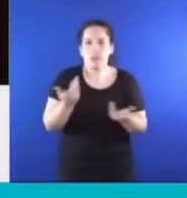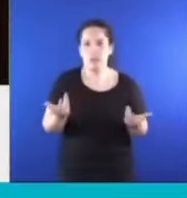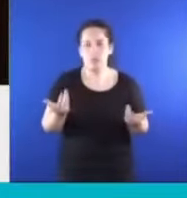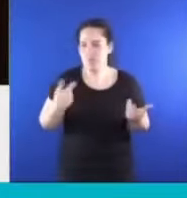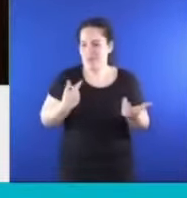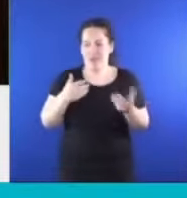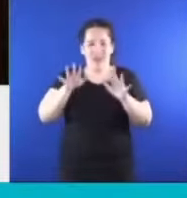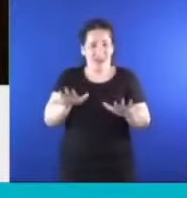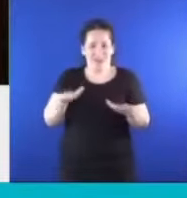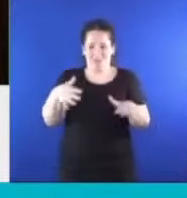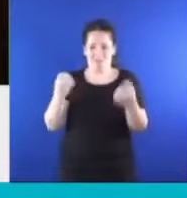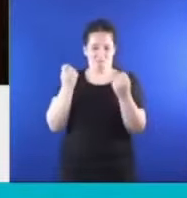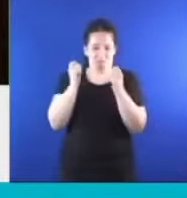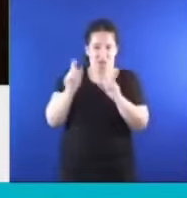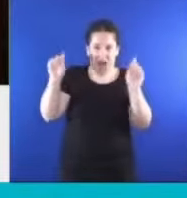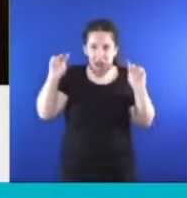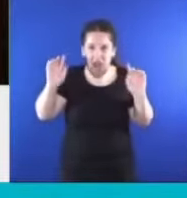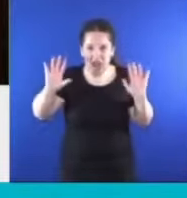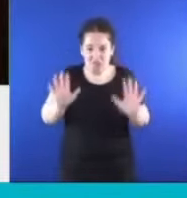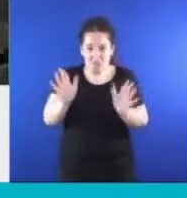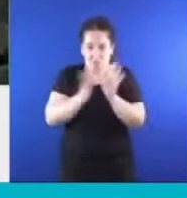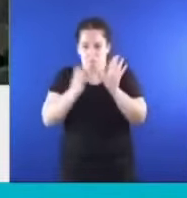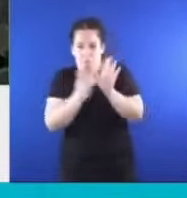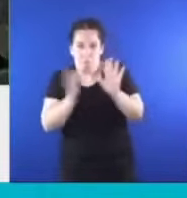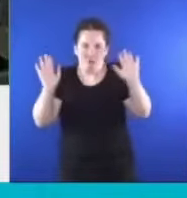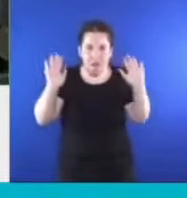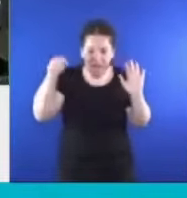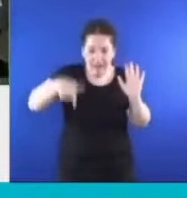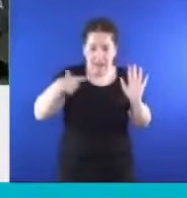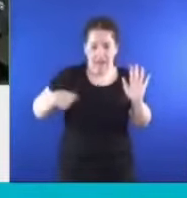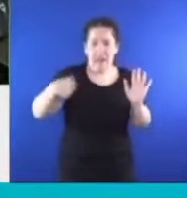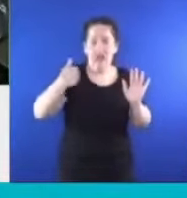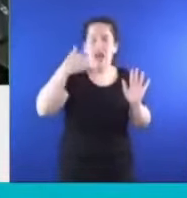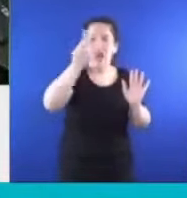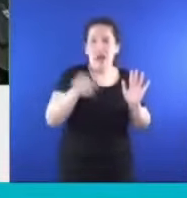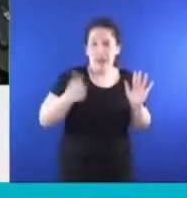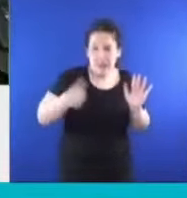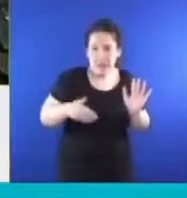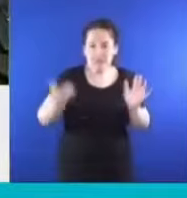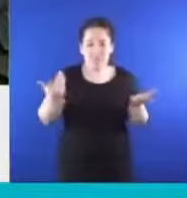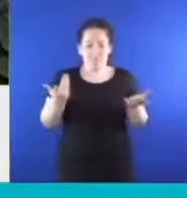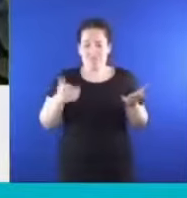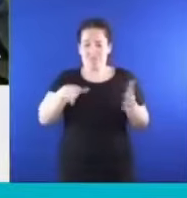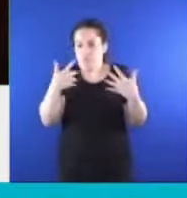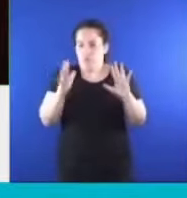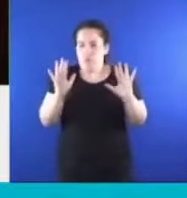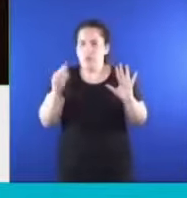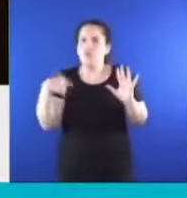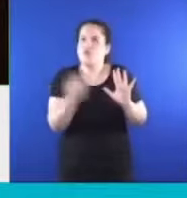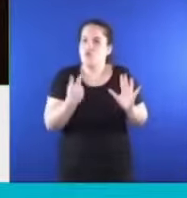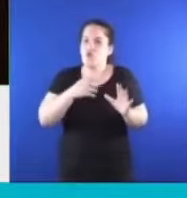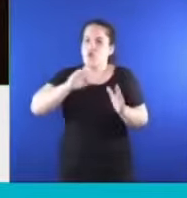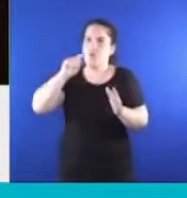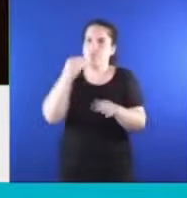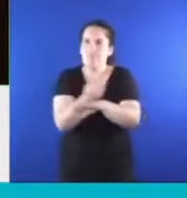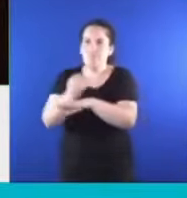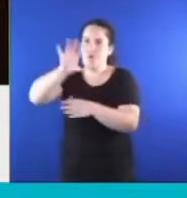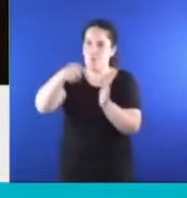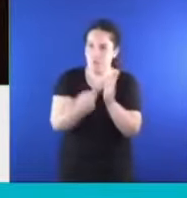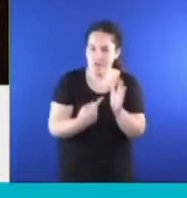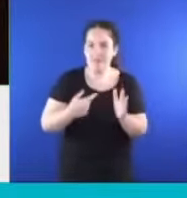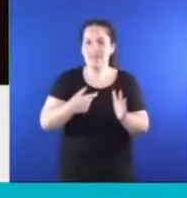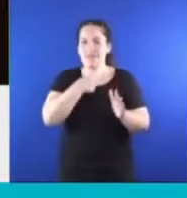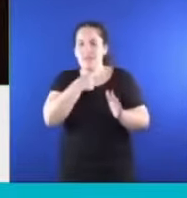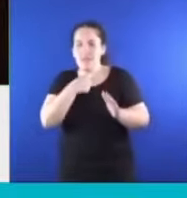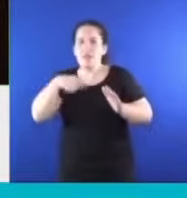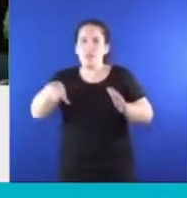extravagante experimento al que está siendo sometida la Argentina exige acciones extraordinarias del gobierno provincial. Los bonaerenses decidieron,